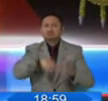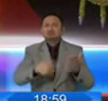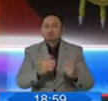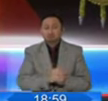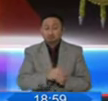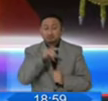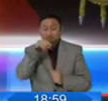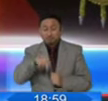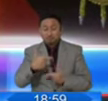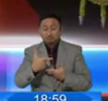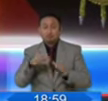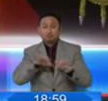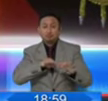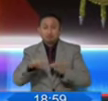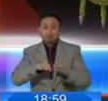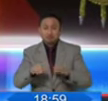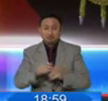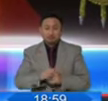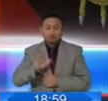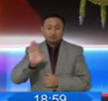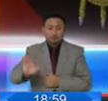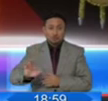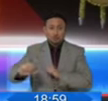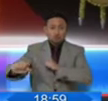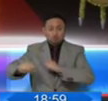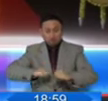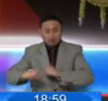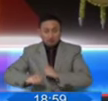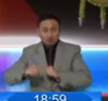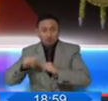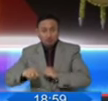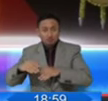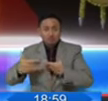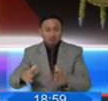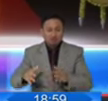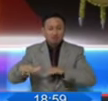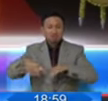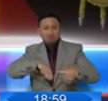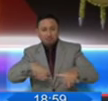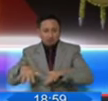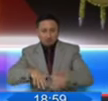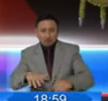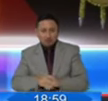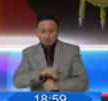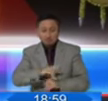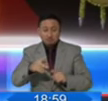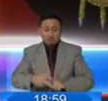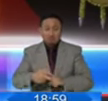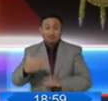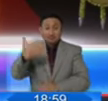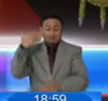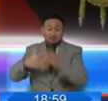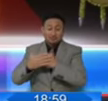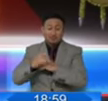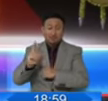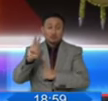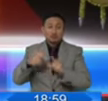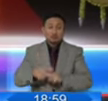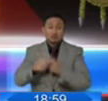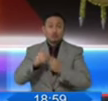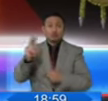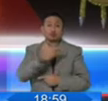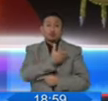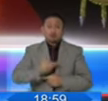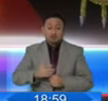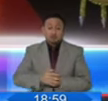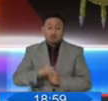conocer sus acciones y sus actividades desde que él ha ejercido esa vicepresidencia y